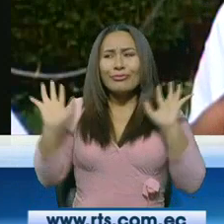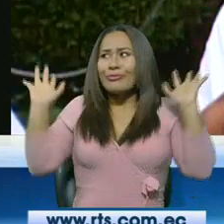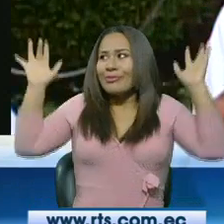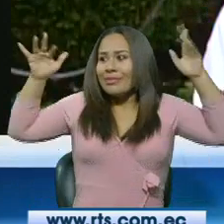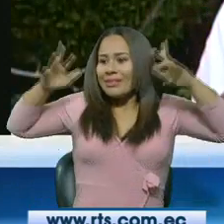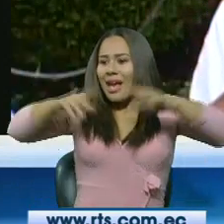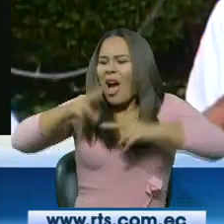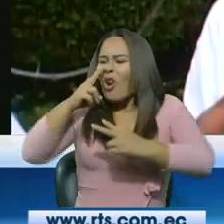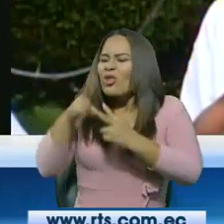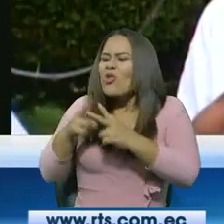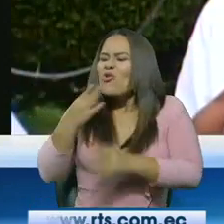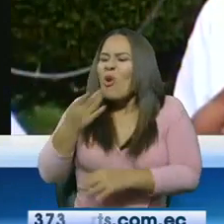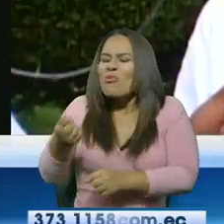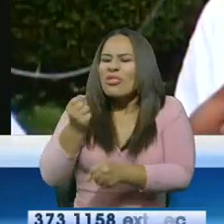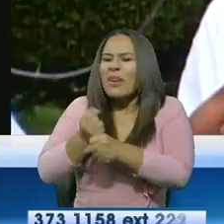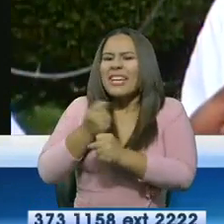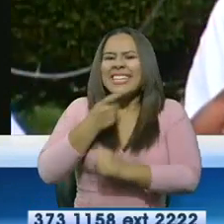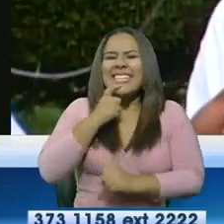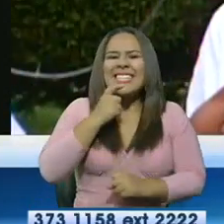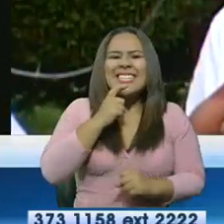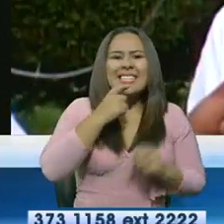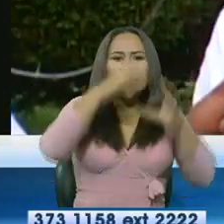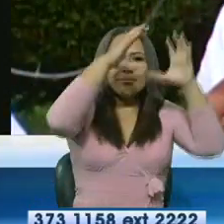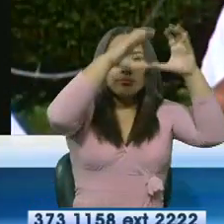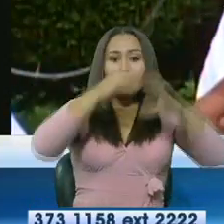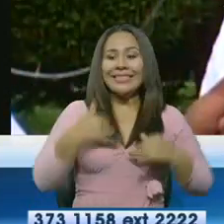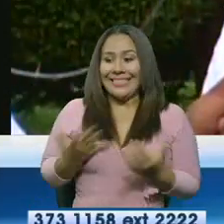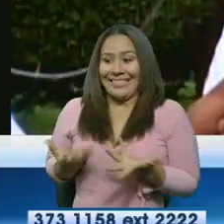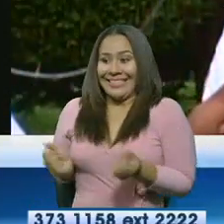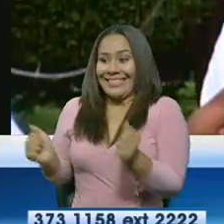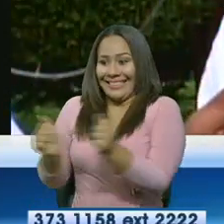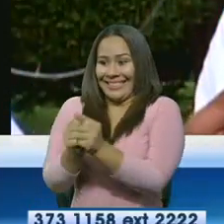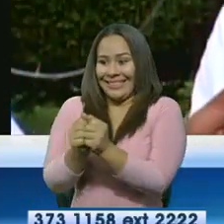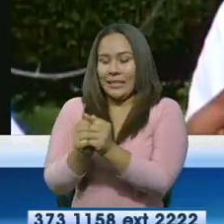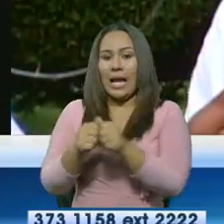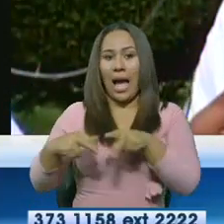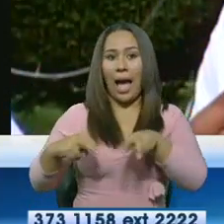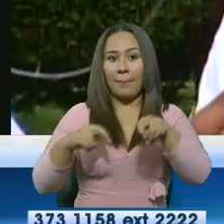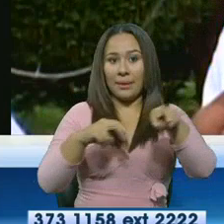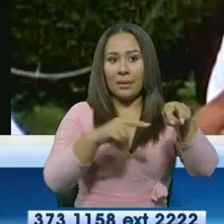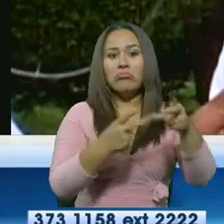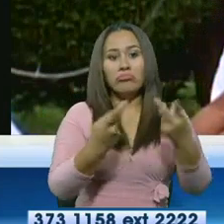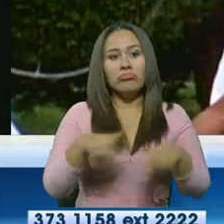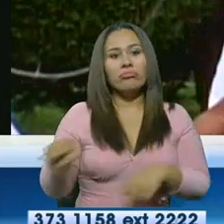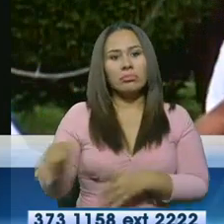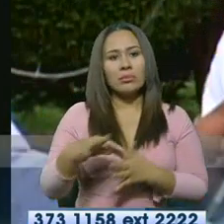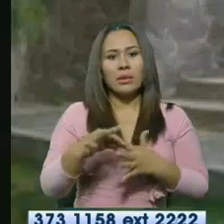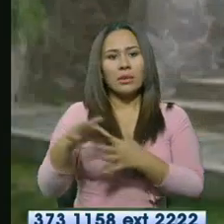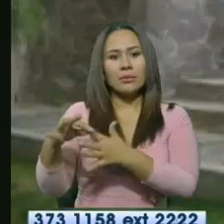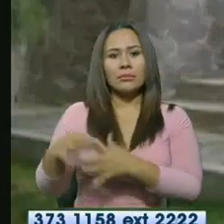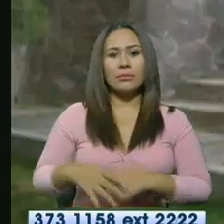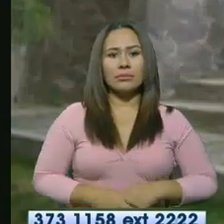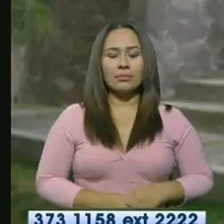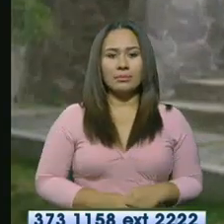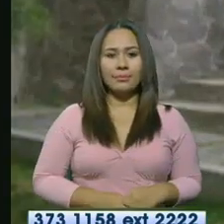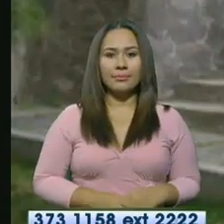a conocerle, indicando también que cuando quieren salir al camino al hielo, también van con Baltasar Ruzca,